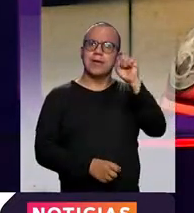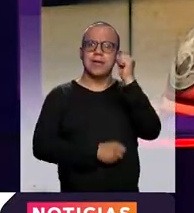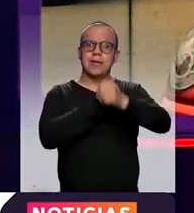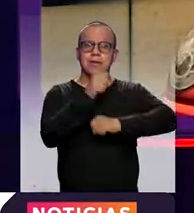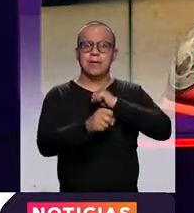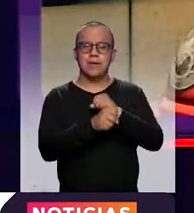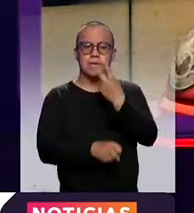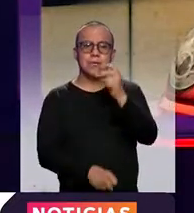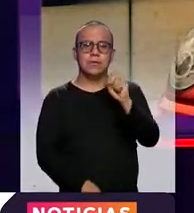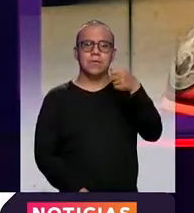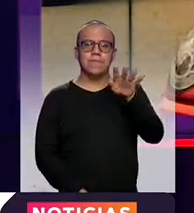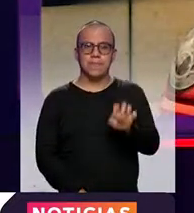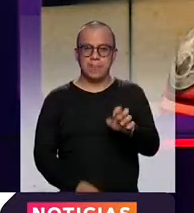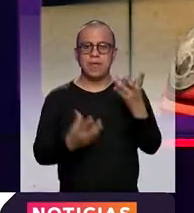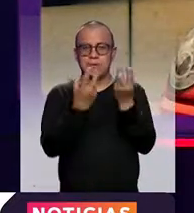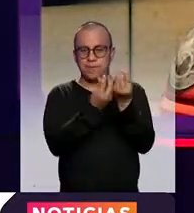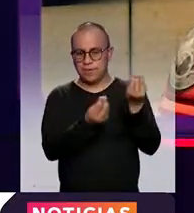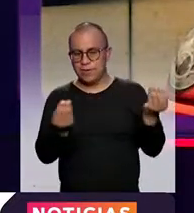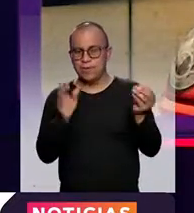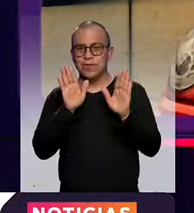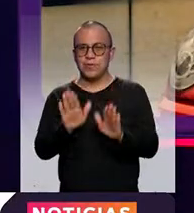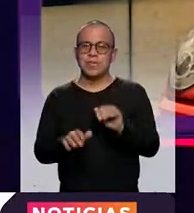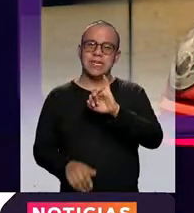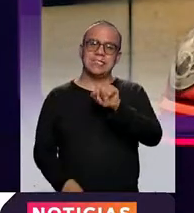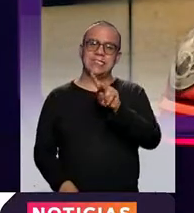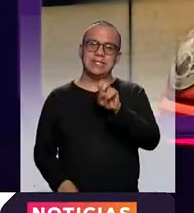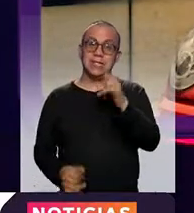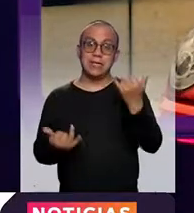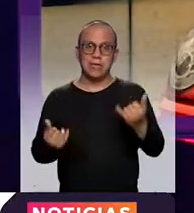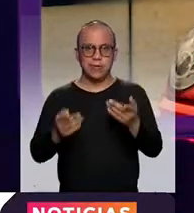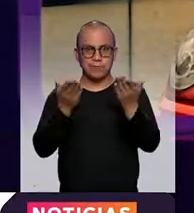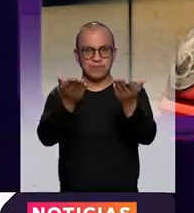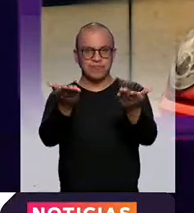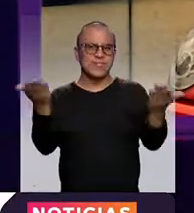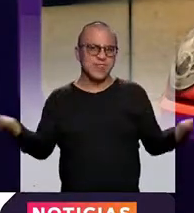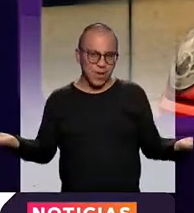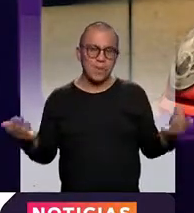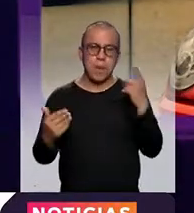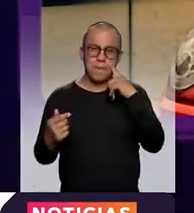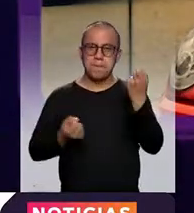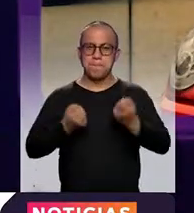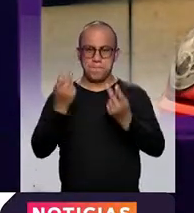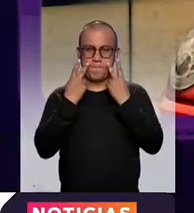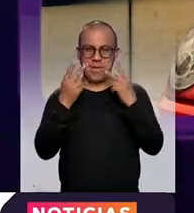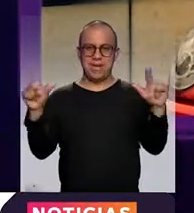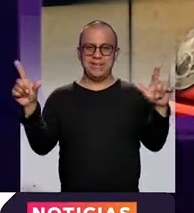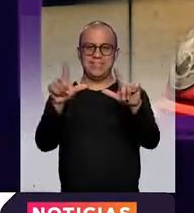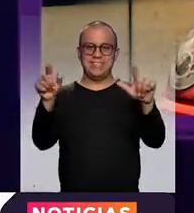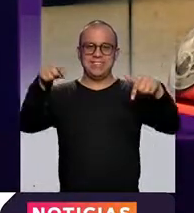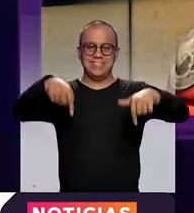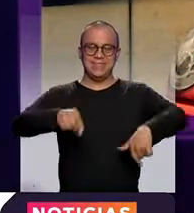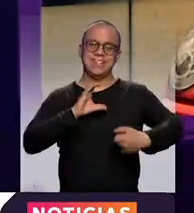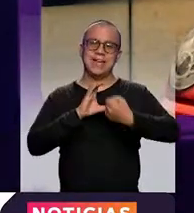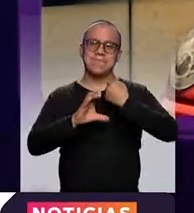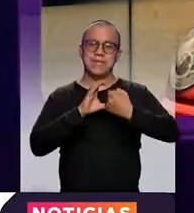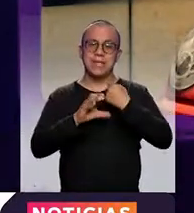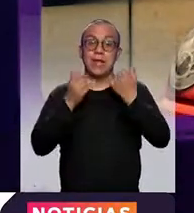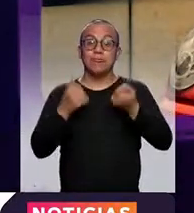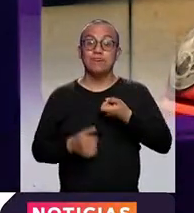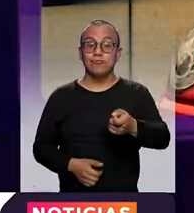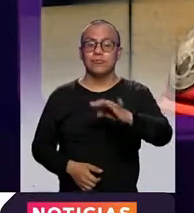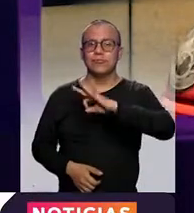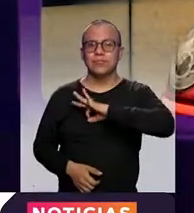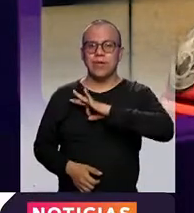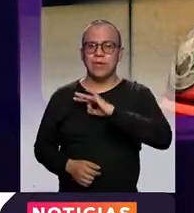año 2019, esto en la categoría de GT. Y usted recuerde que la carrera podrá verla en las pantallas de Capital este